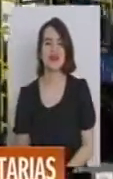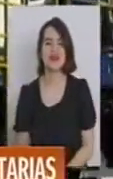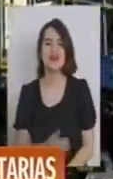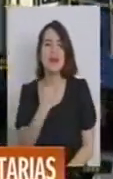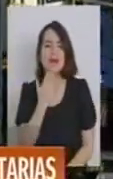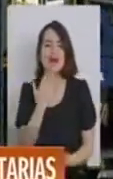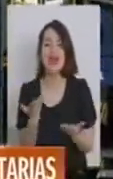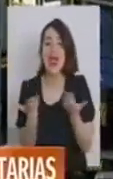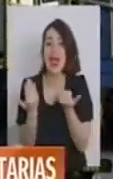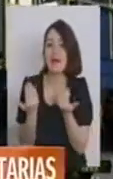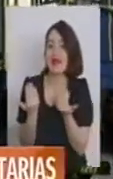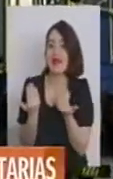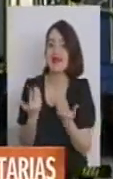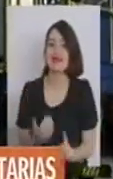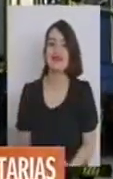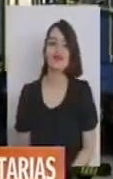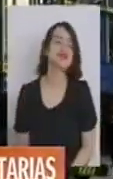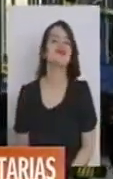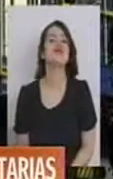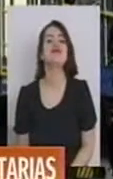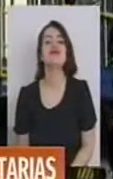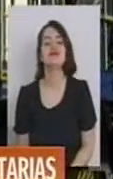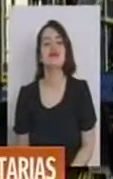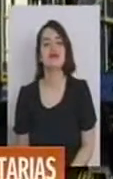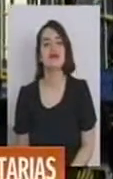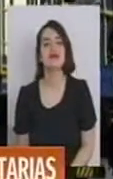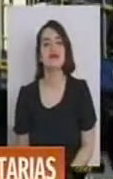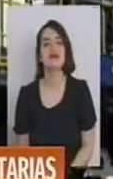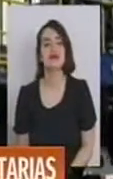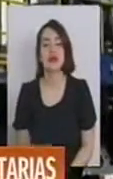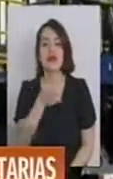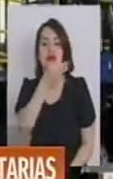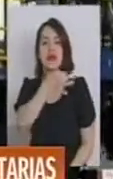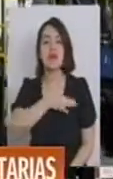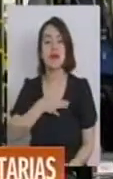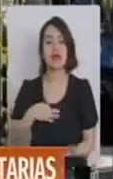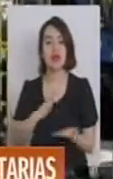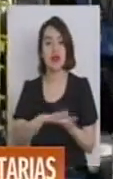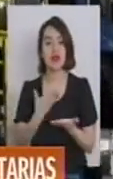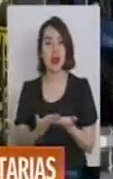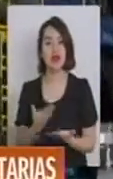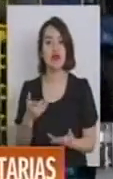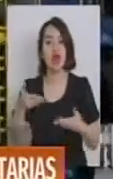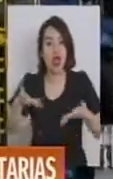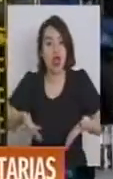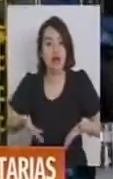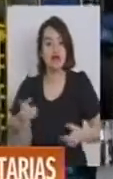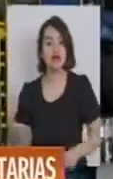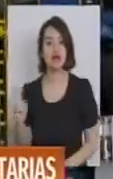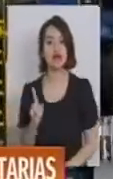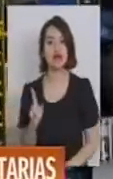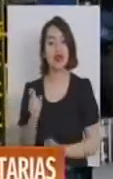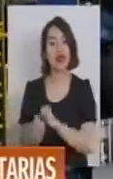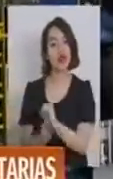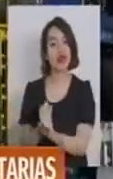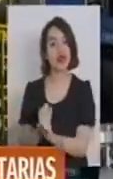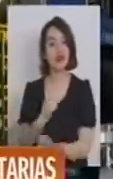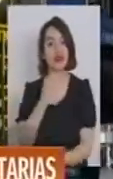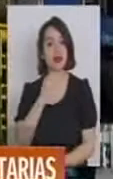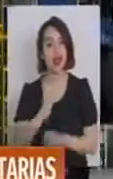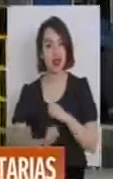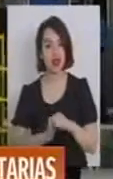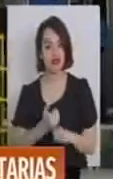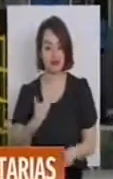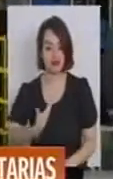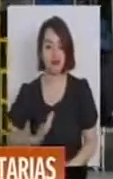estamos esperanzados. Quiero decirle al ministro de Salud aquí presente que, dada su edad y también la edad del